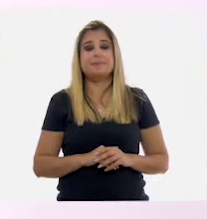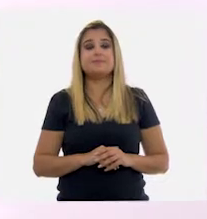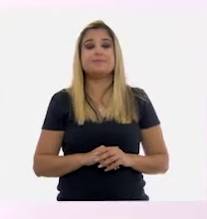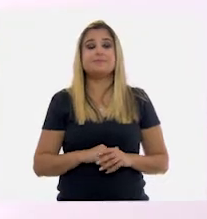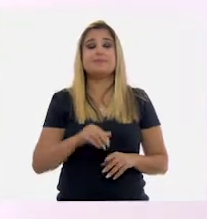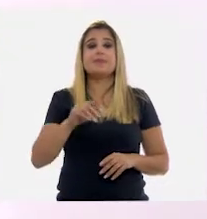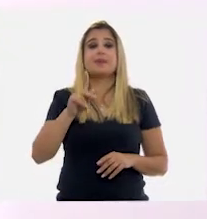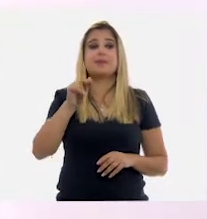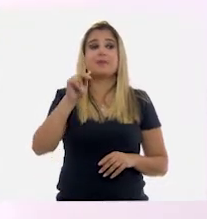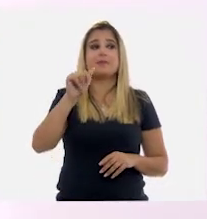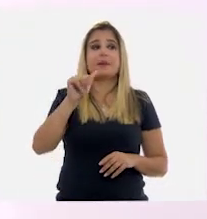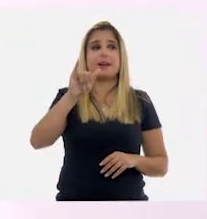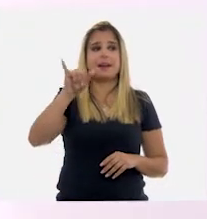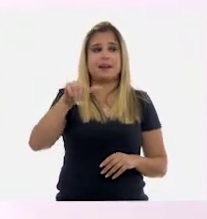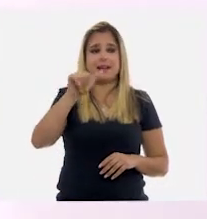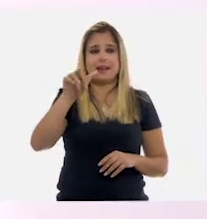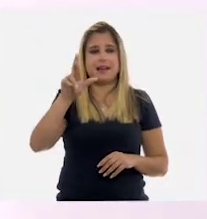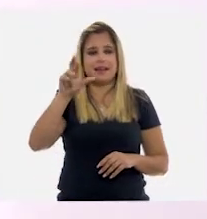Pájaro. Sí.